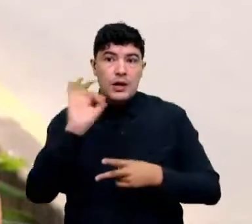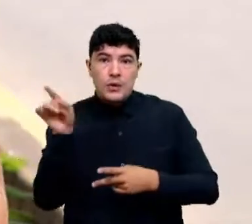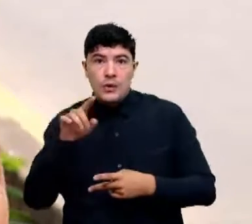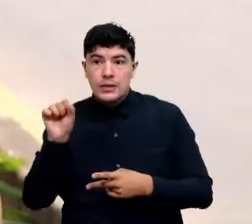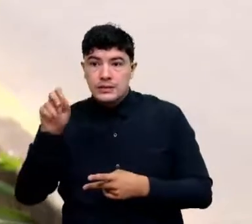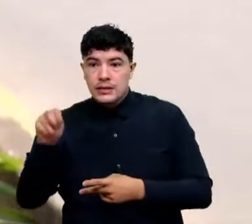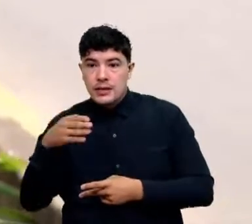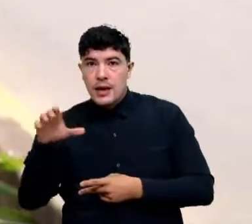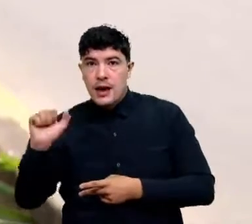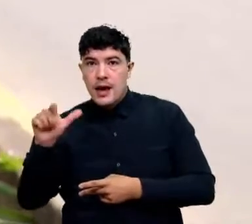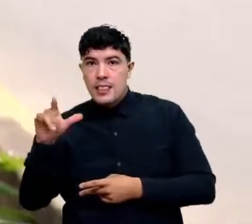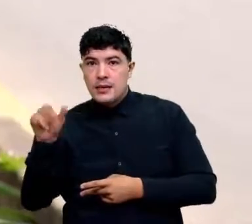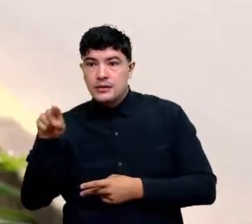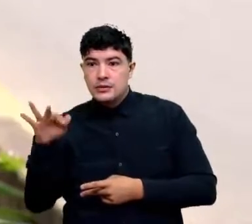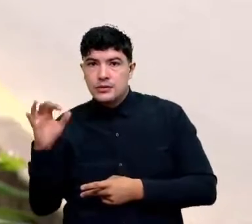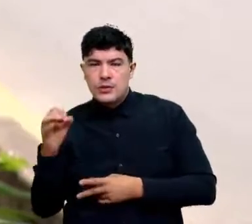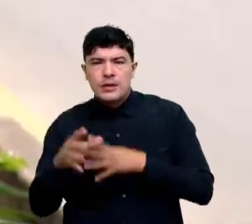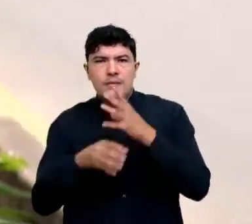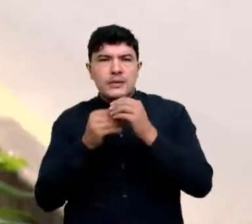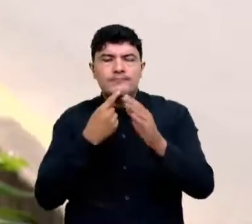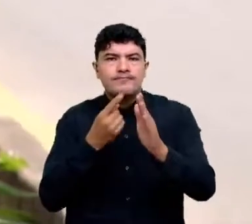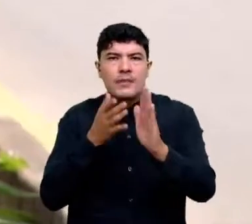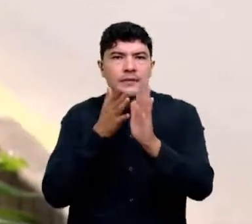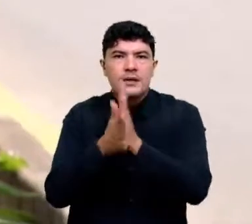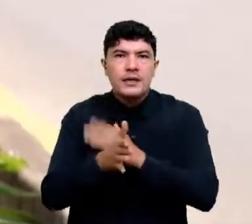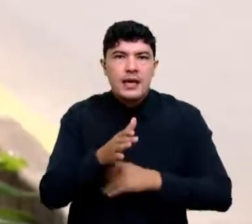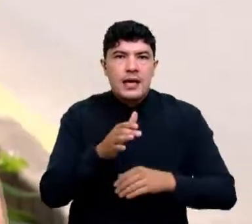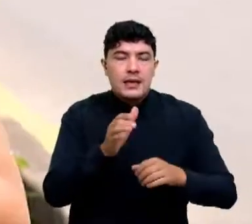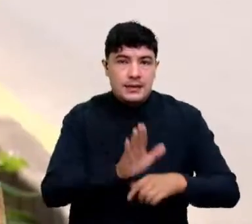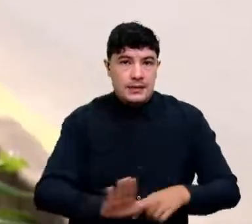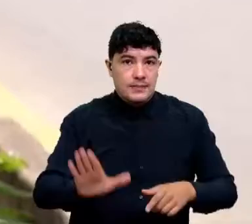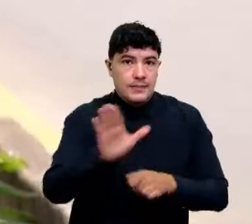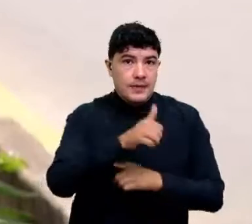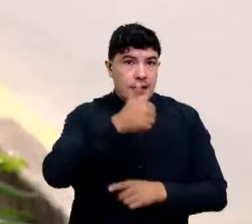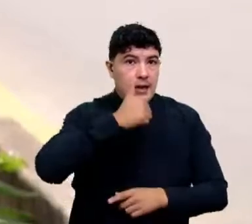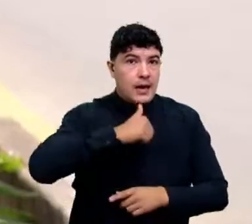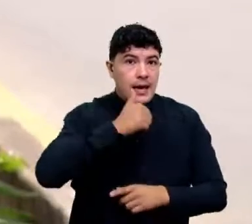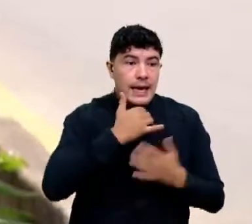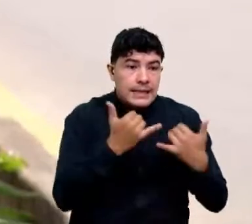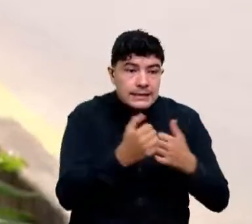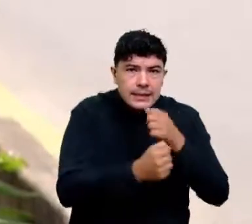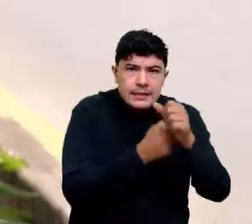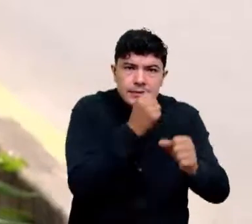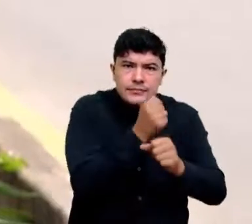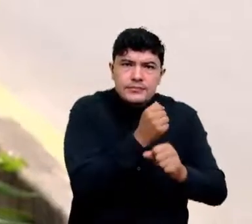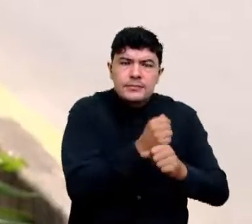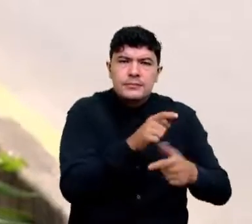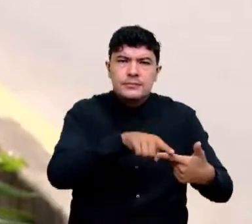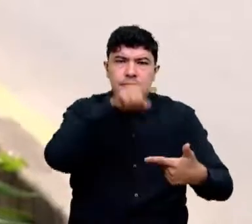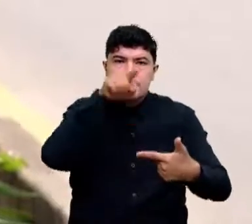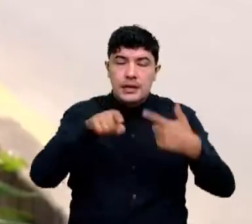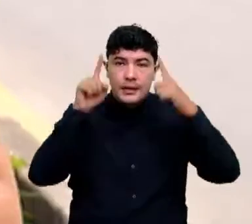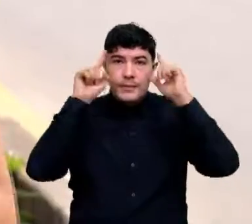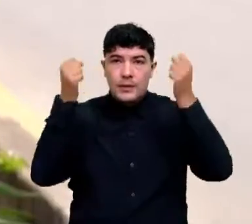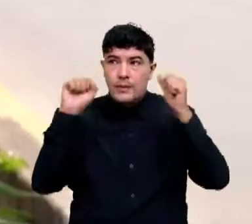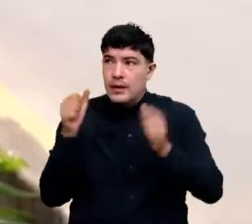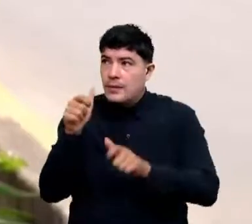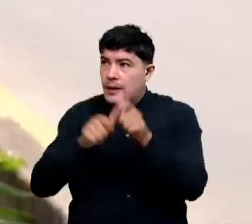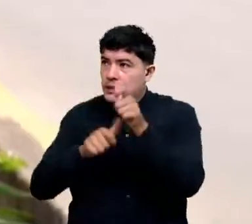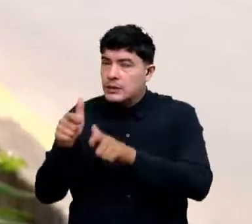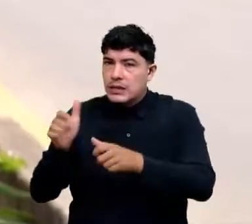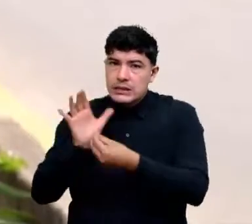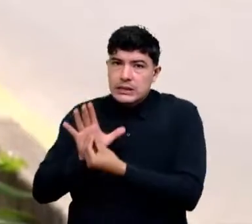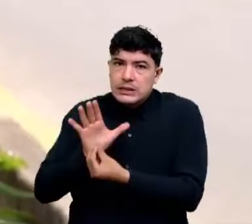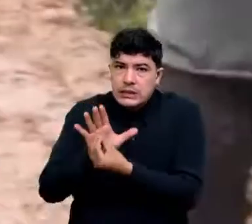Asimismo, también han indicado que el departamento de Arauca durante este año ha entregado cifras alarmantes de personas